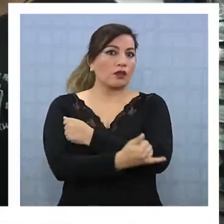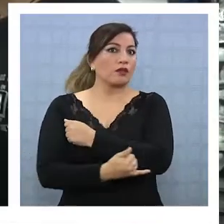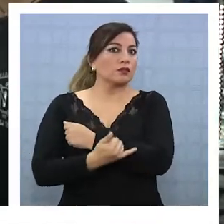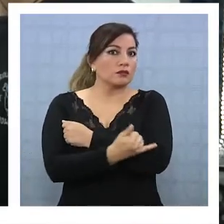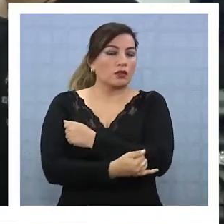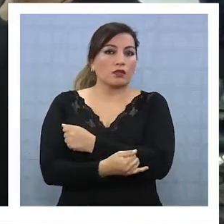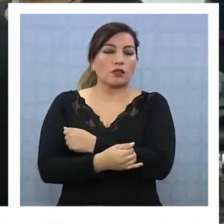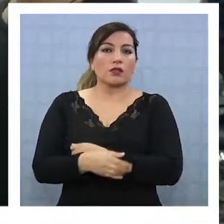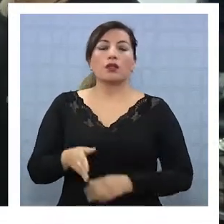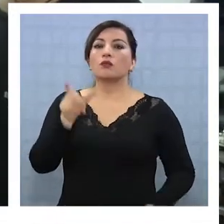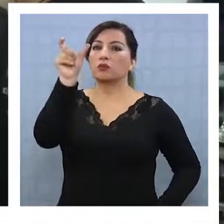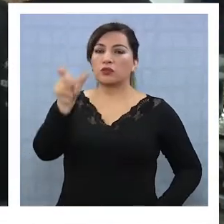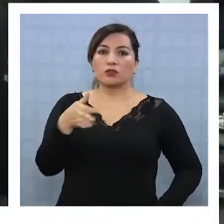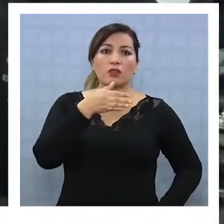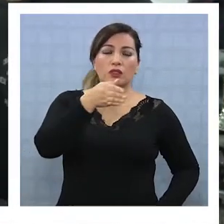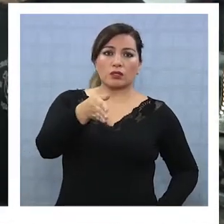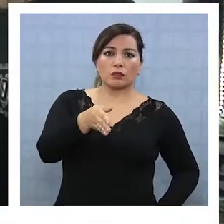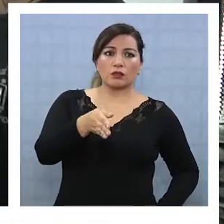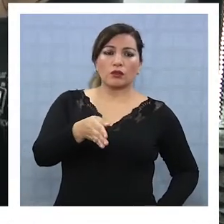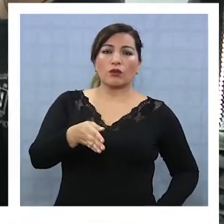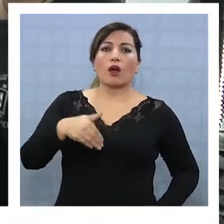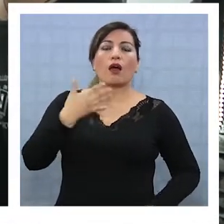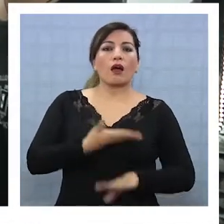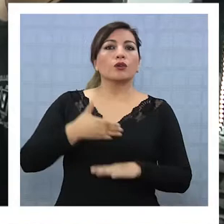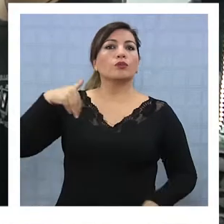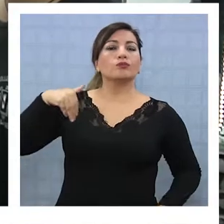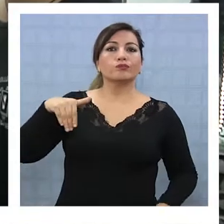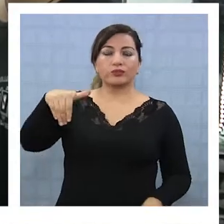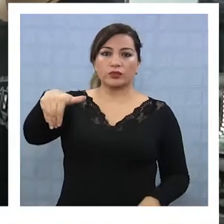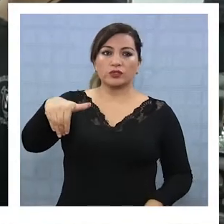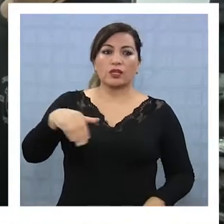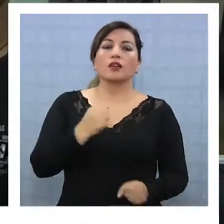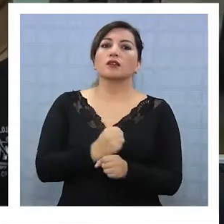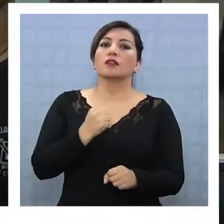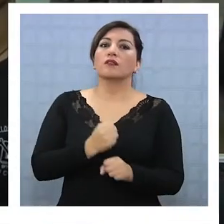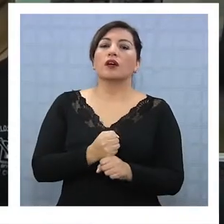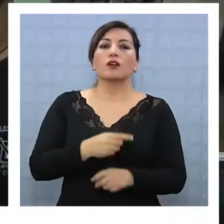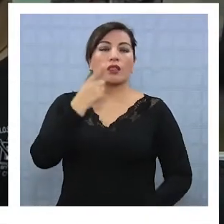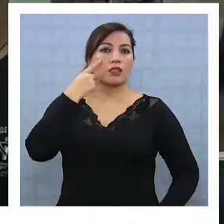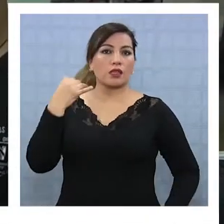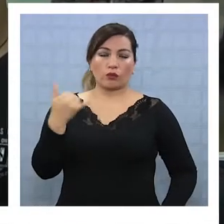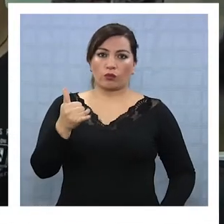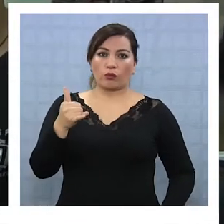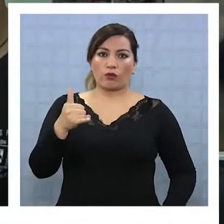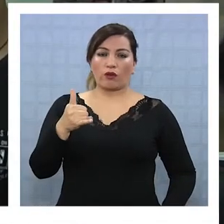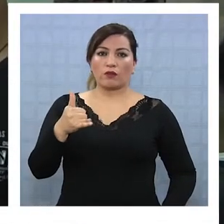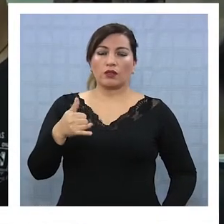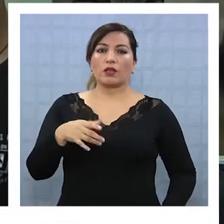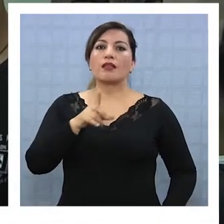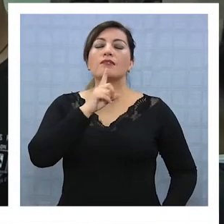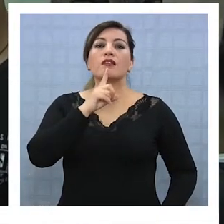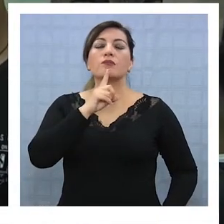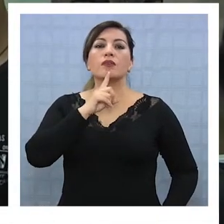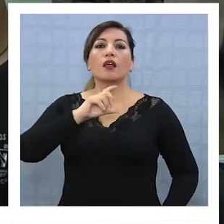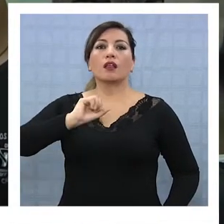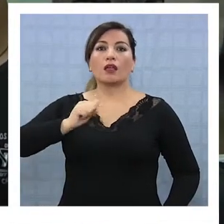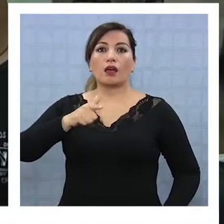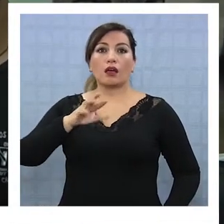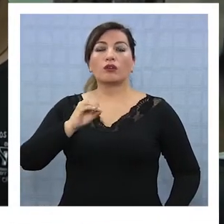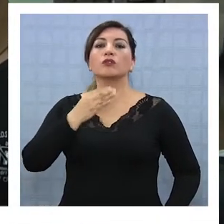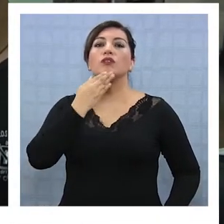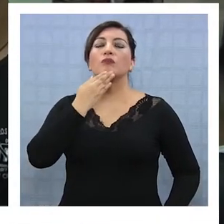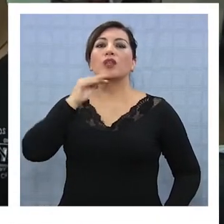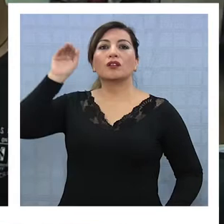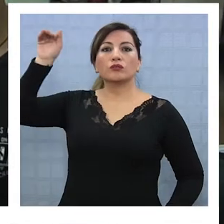extranjeros, la autoridad anunció la presencia del bus que trabaja este proceso a contar de jueves, recorriendo el terminal del agro